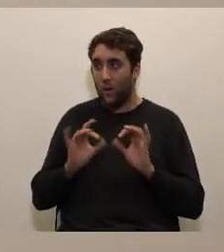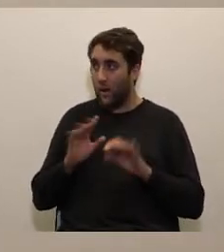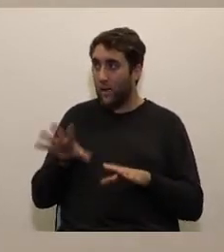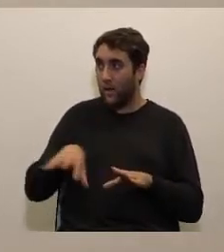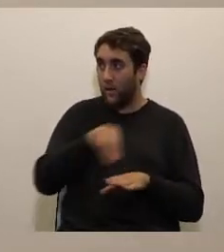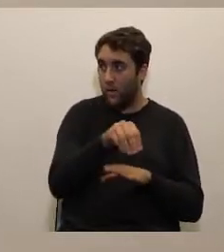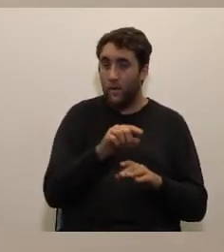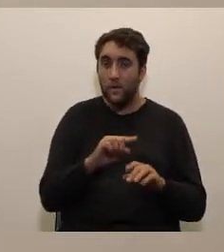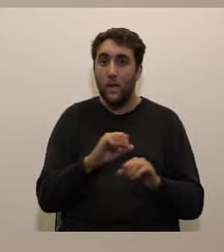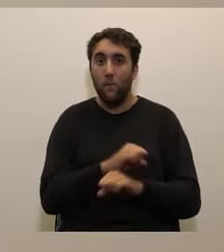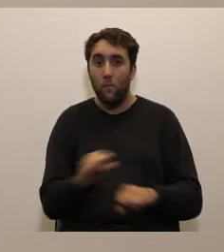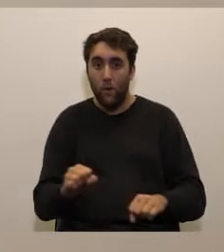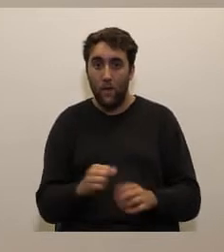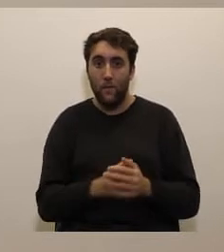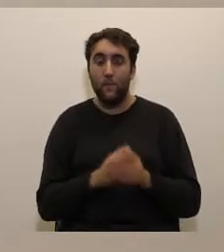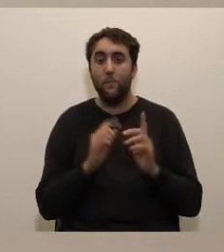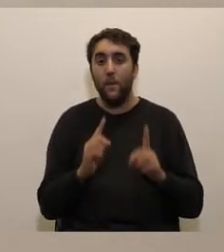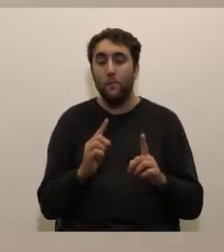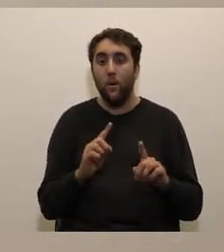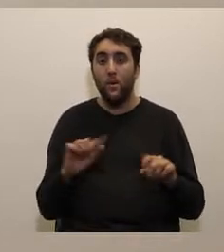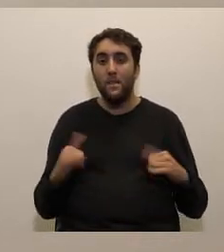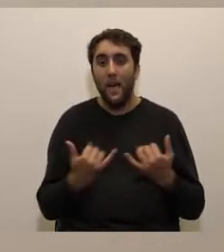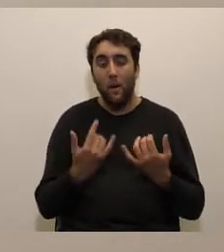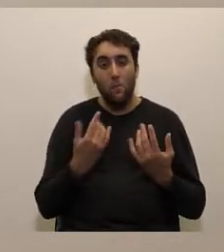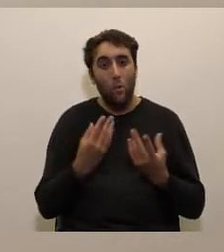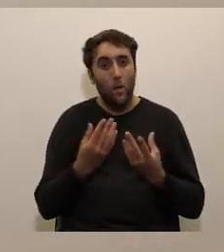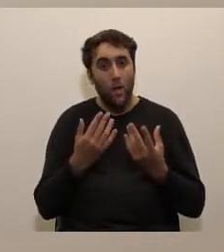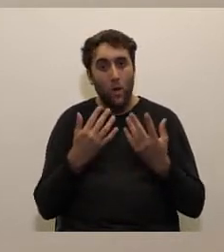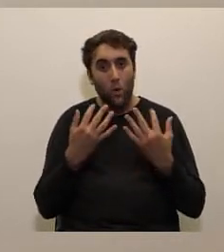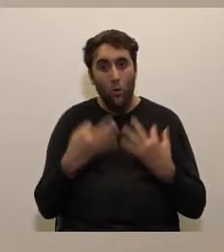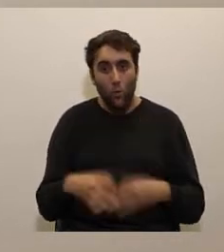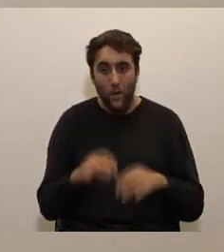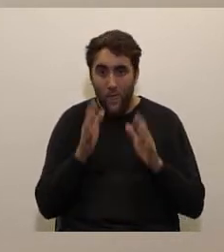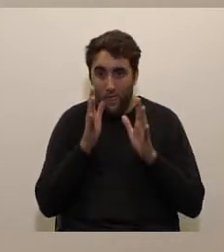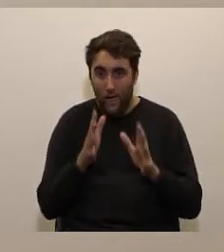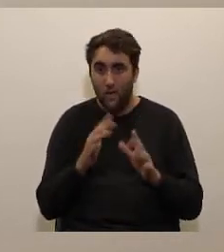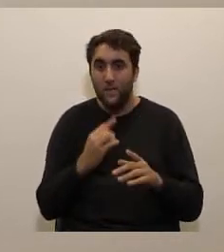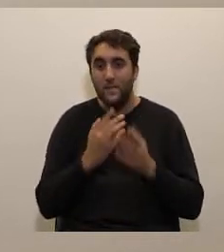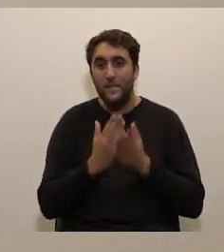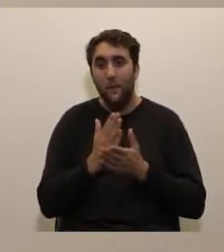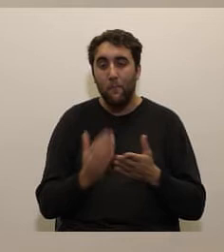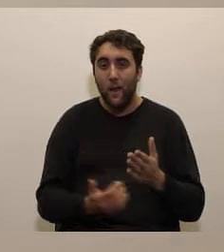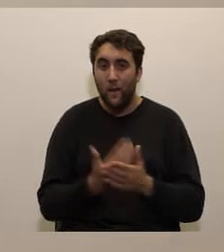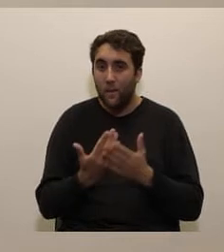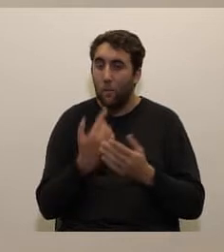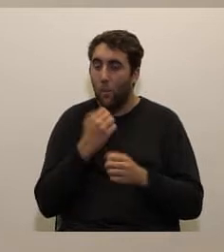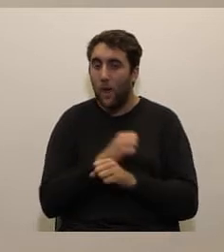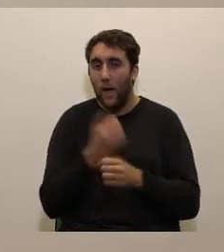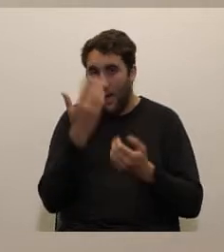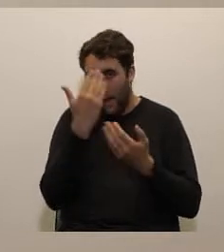una intención bastante dedicada en tratar de que todo lo que generamos sea